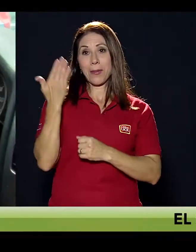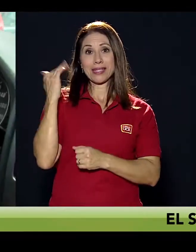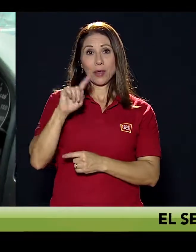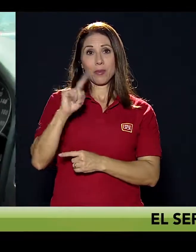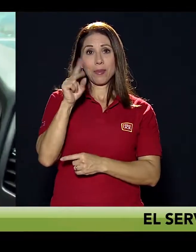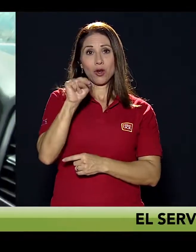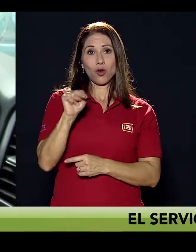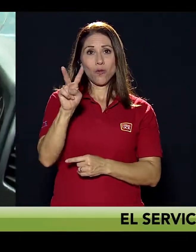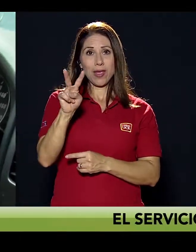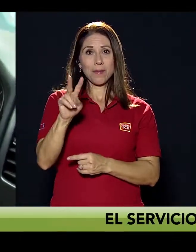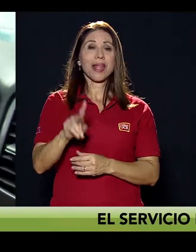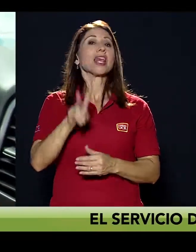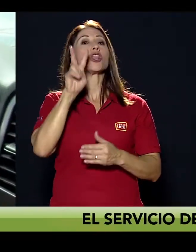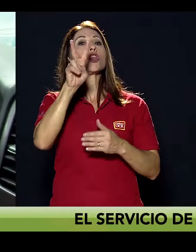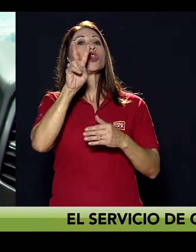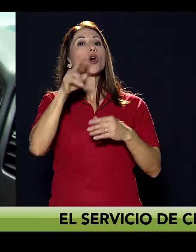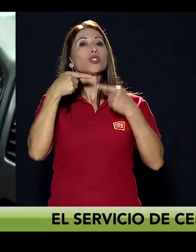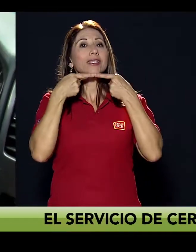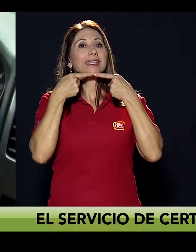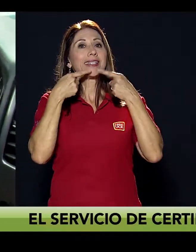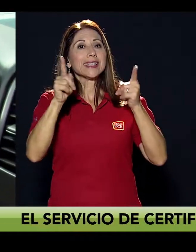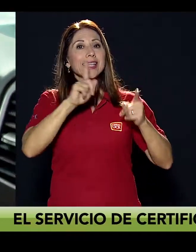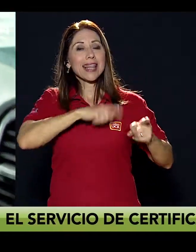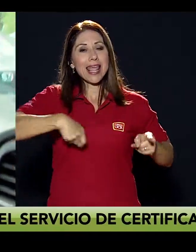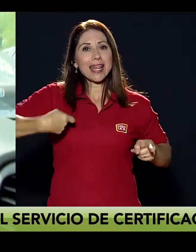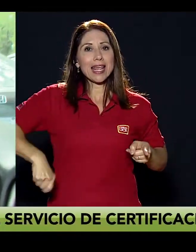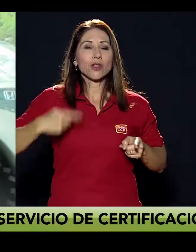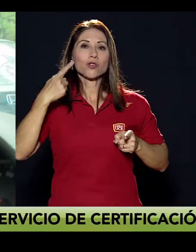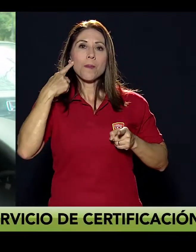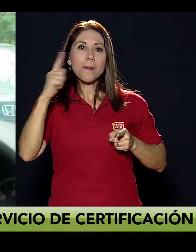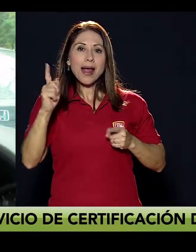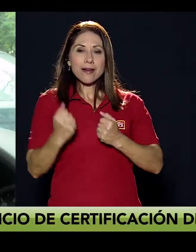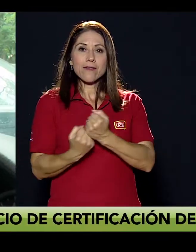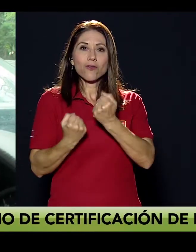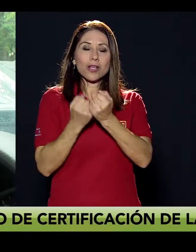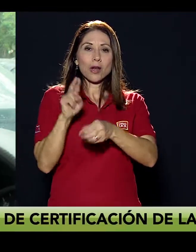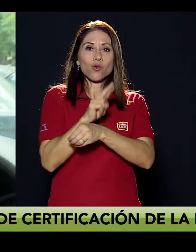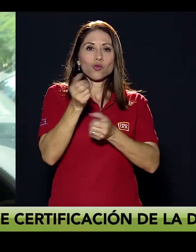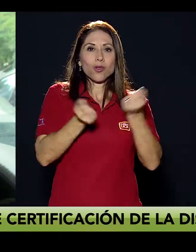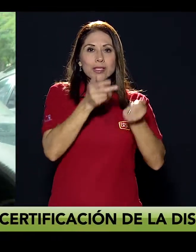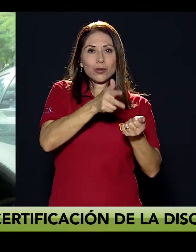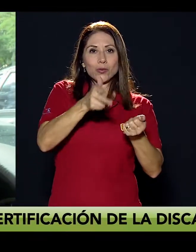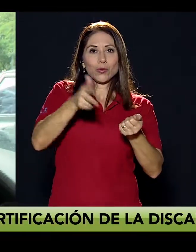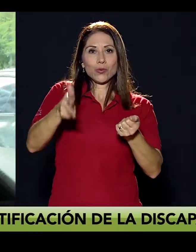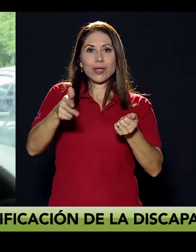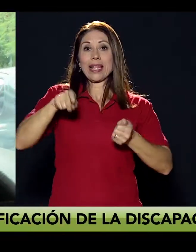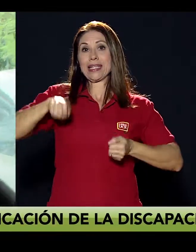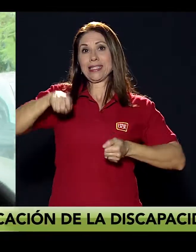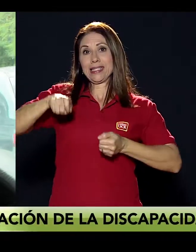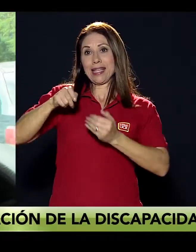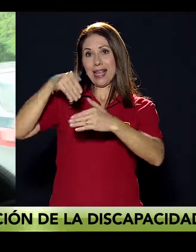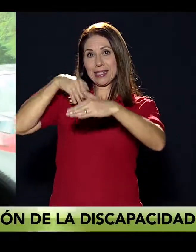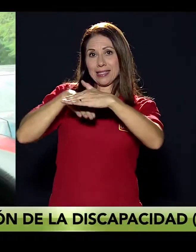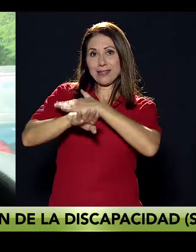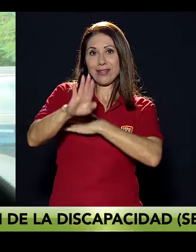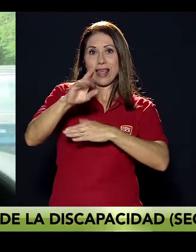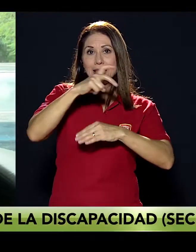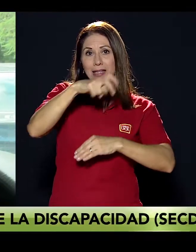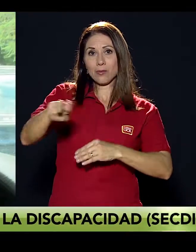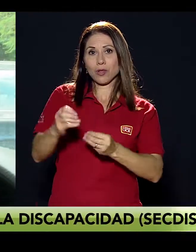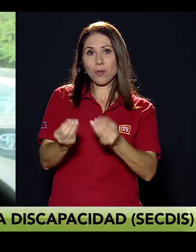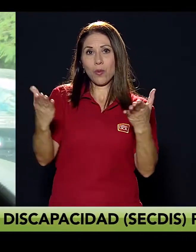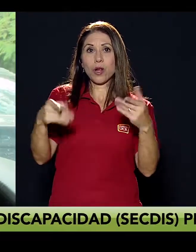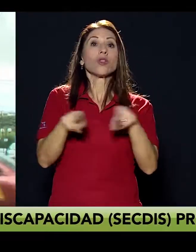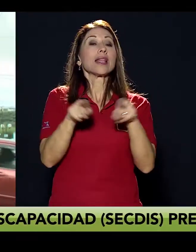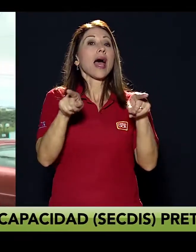pasado 1 de noviembre se presentaron 2 decretos para reforzar el uso de los estacionamientos y la accesibilidad al transporte público, y para la creación